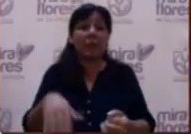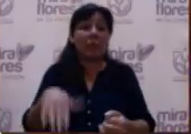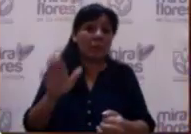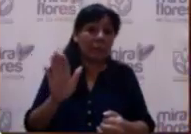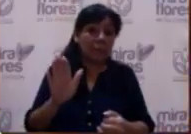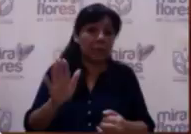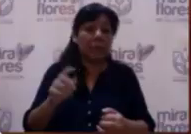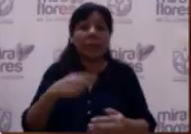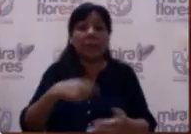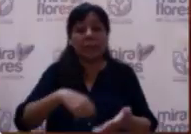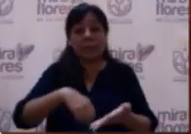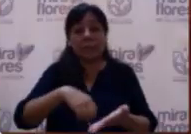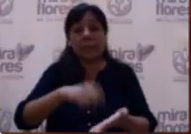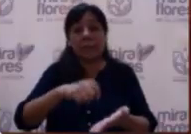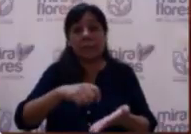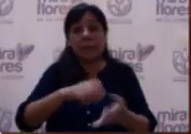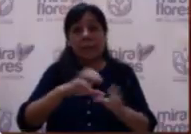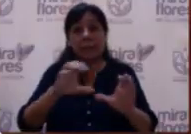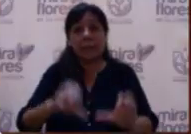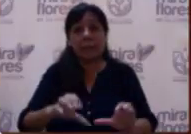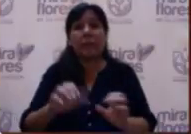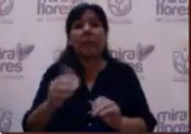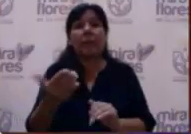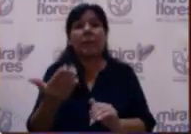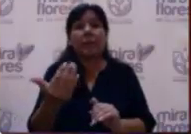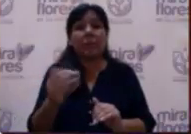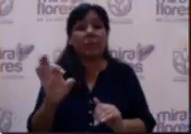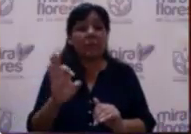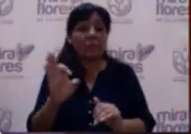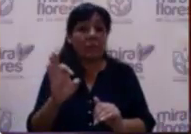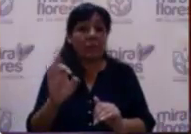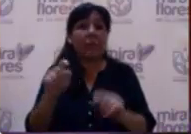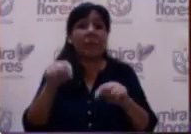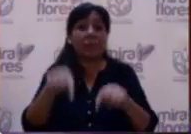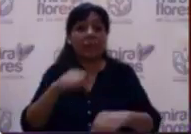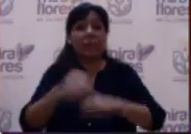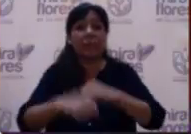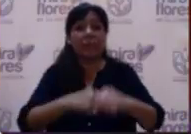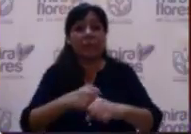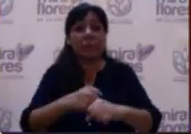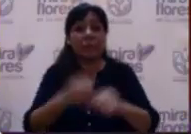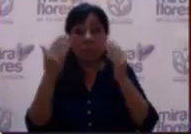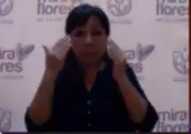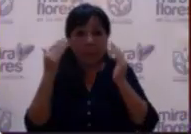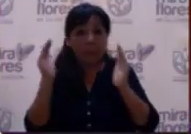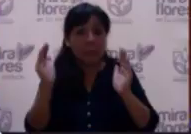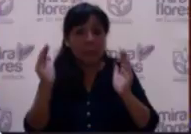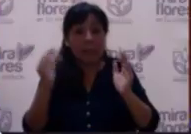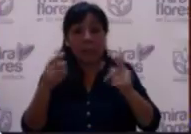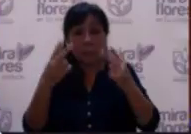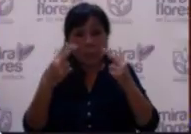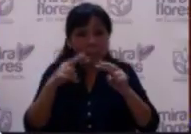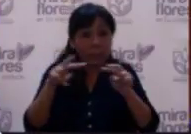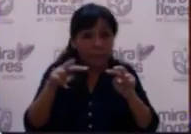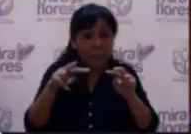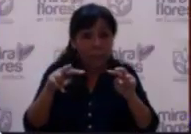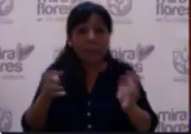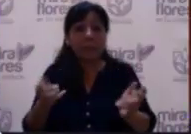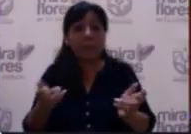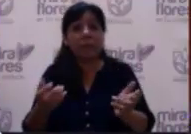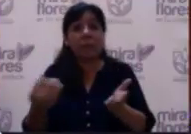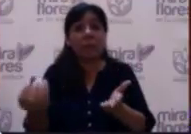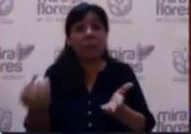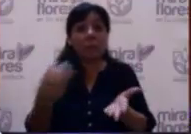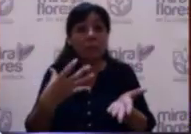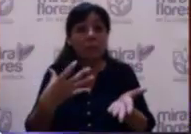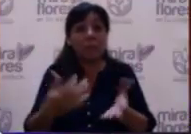fecha 14 de febrero de este año. No sé si hay alguna observación, si algún miembro del Consejo tiene alguna observación